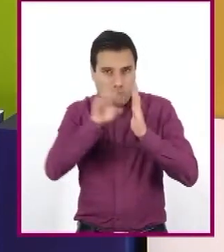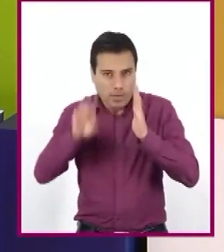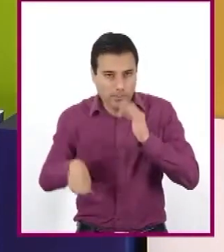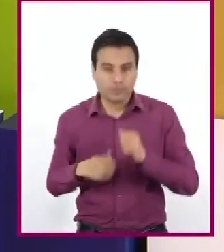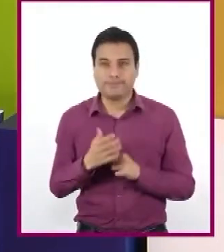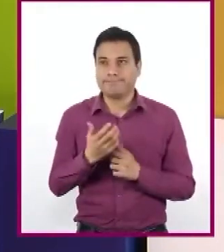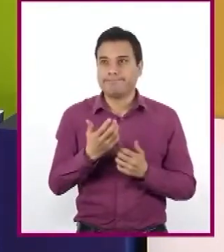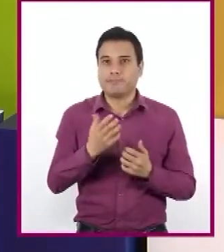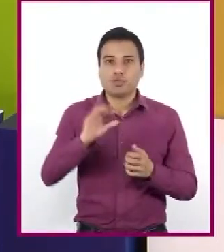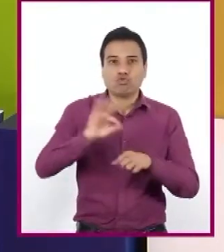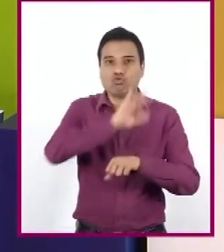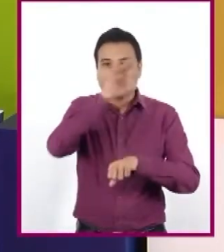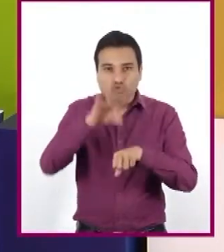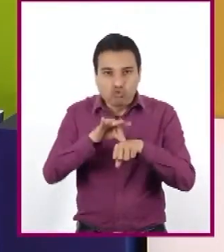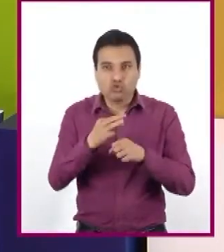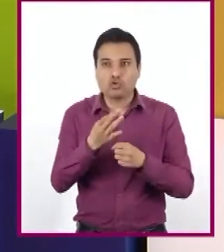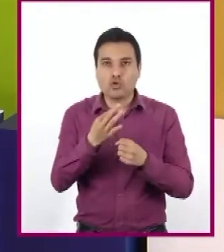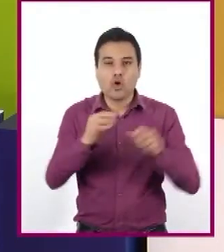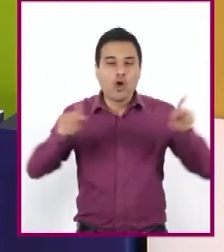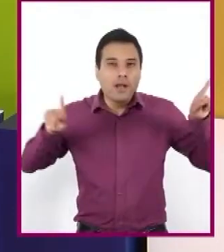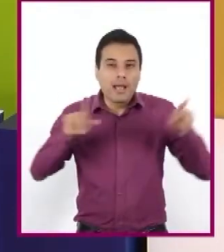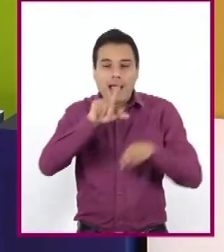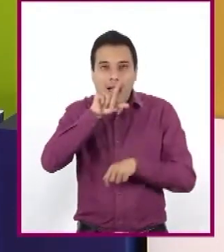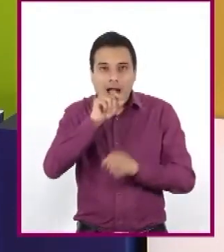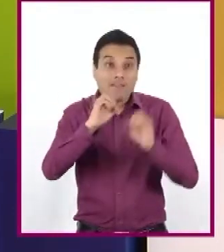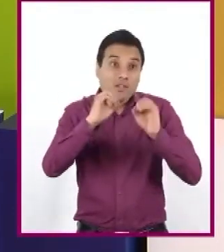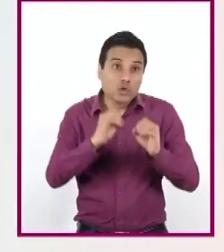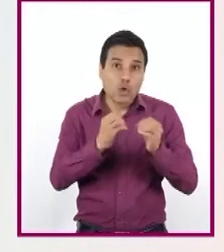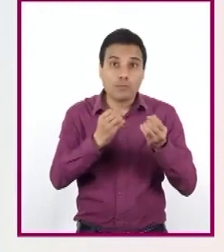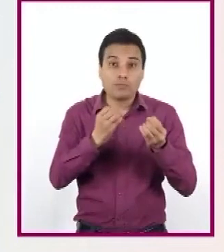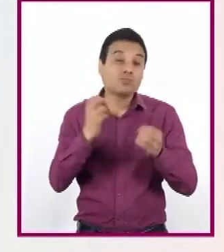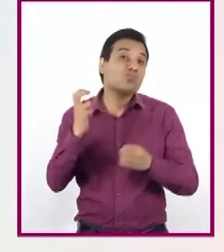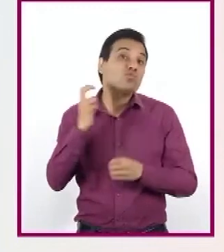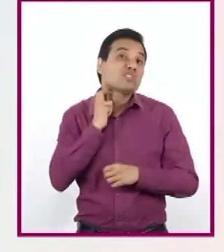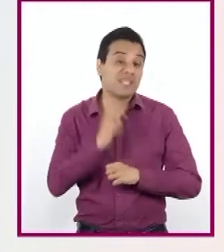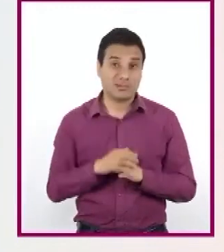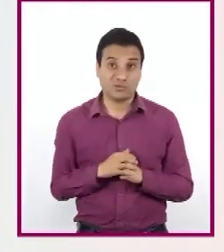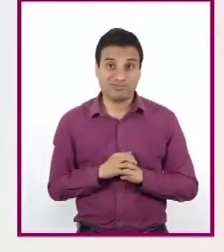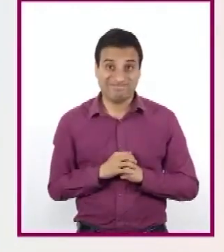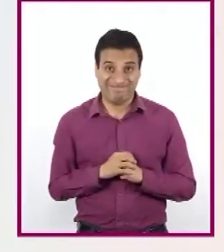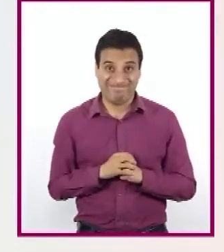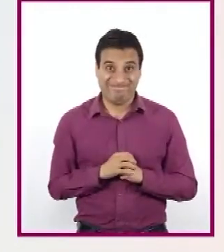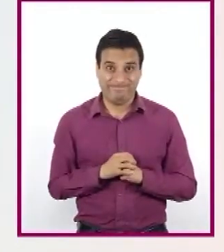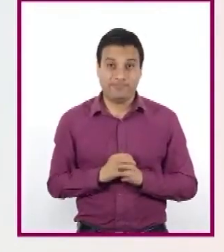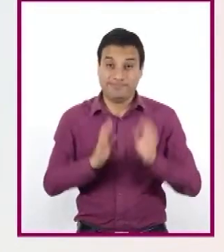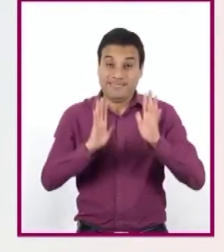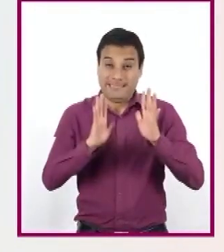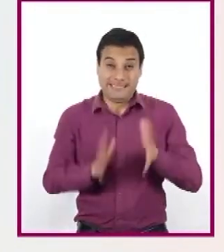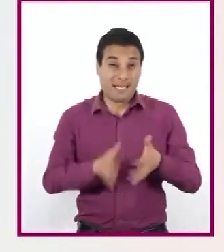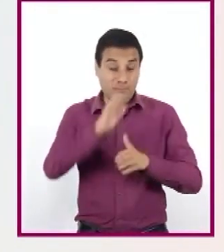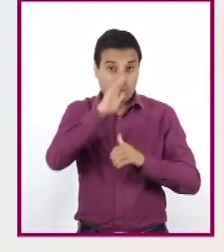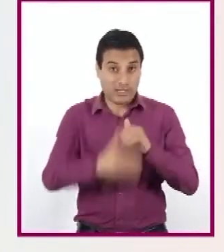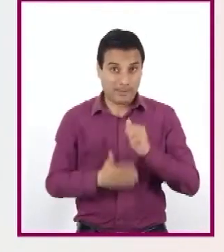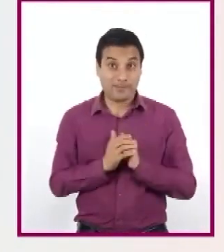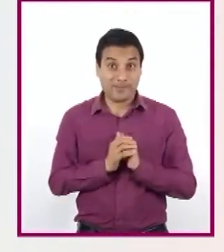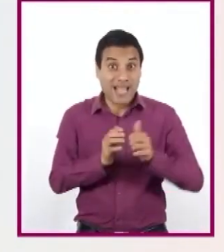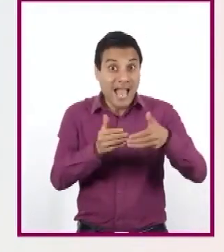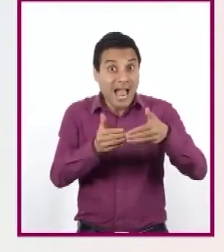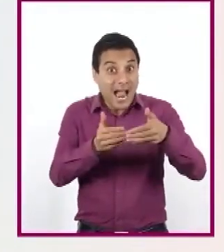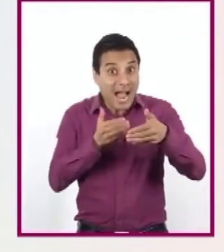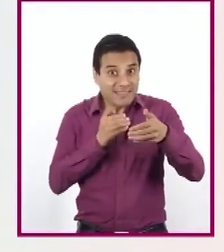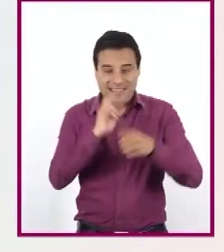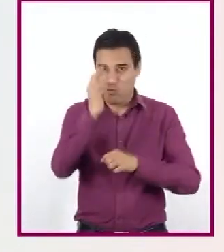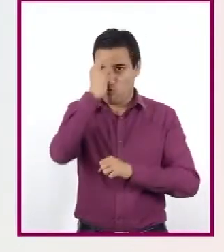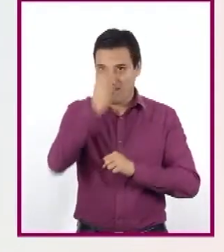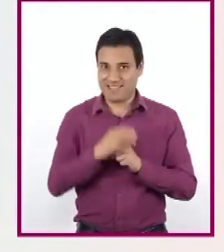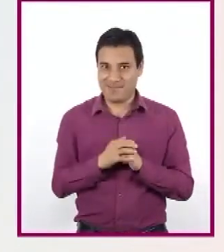insectos, aves pequeñas o pequeños mamíferos como los murciélagos. Estamos por concluir, pero no sin antes recordarles cuáles